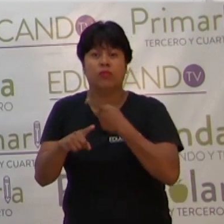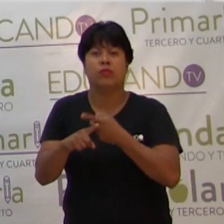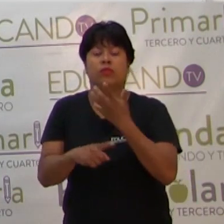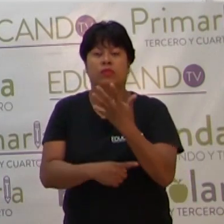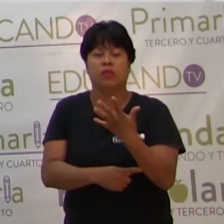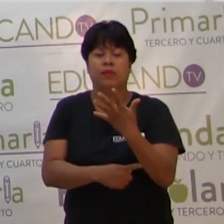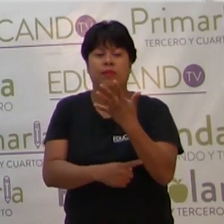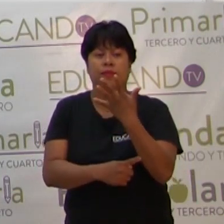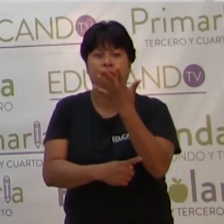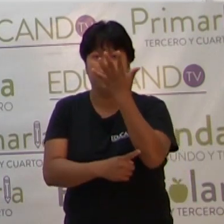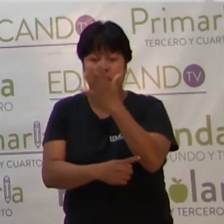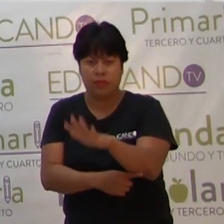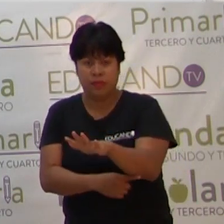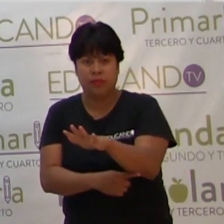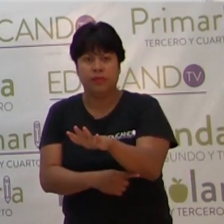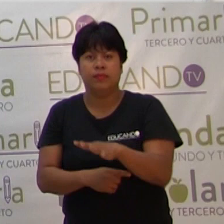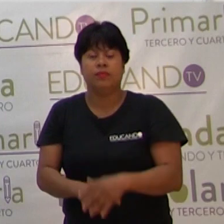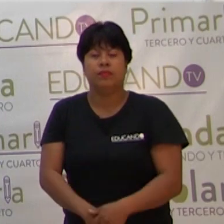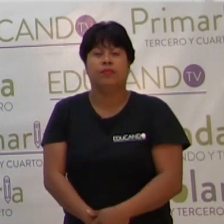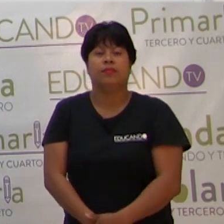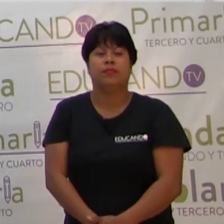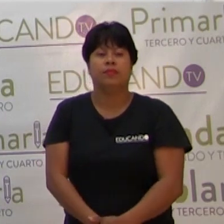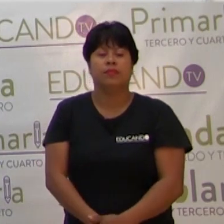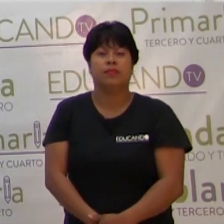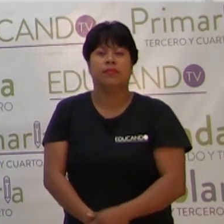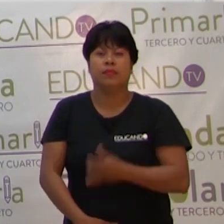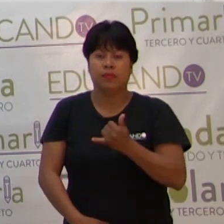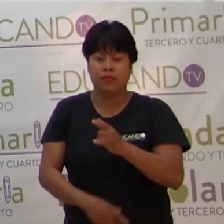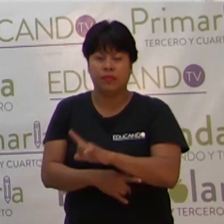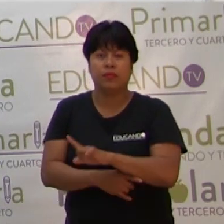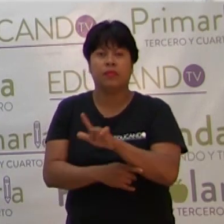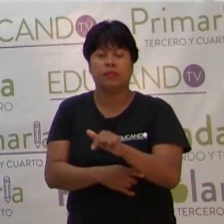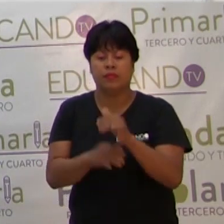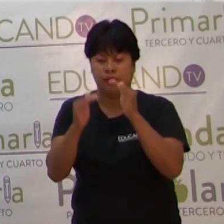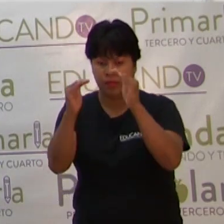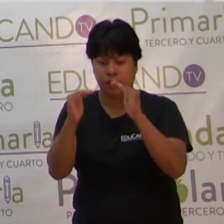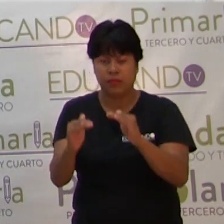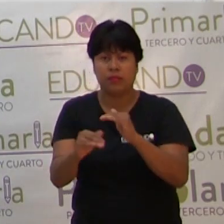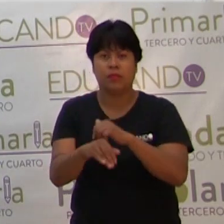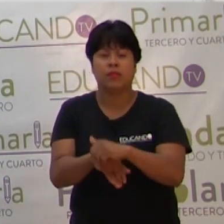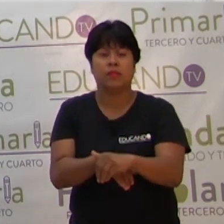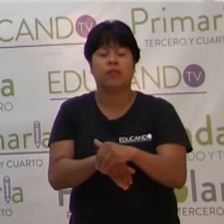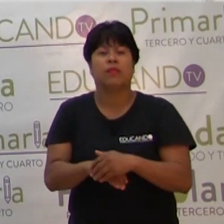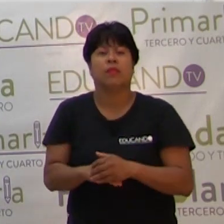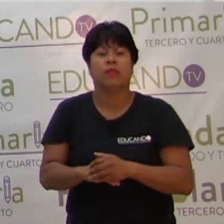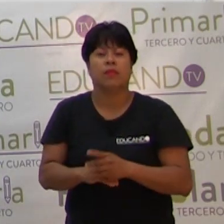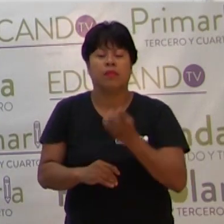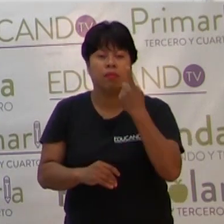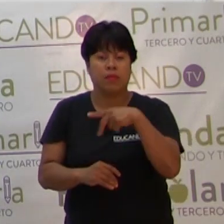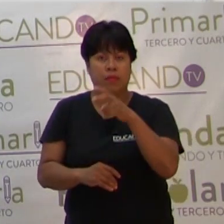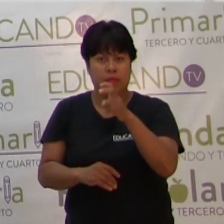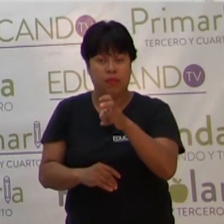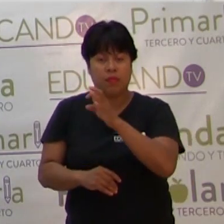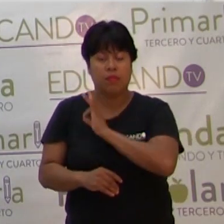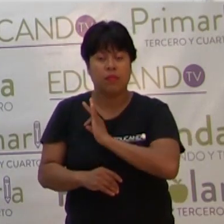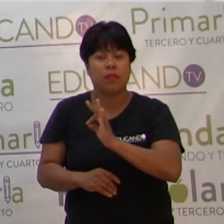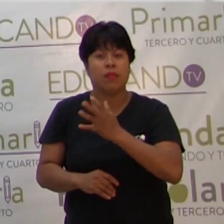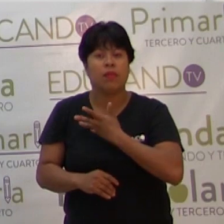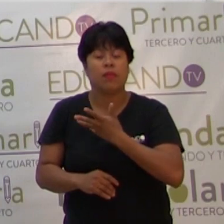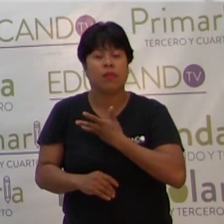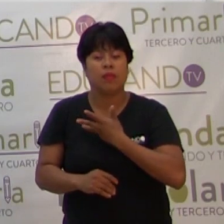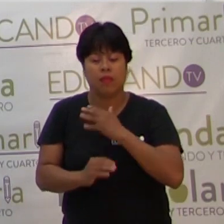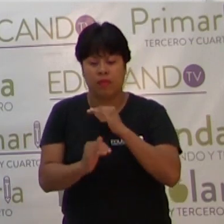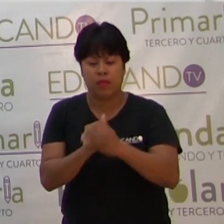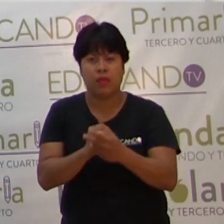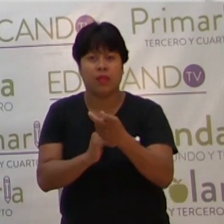5 nos da 10. Y después bajaron este número para que nos tuviéramos finalmente